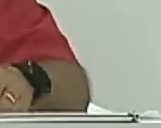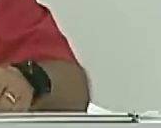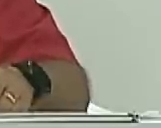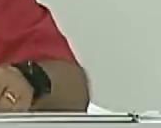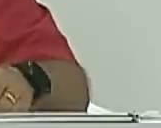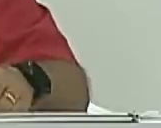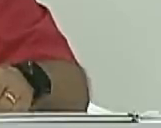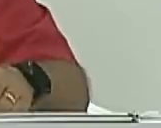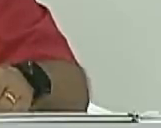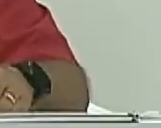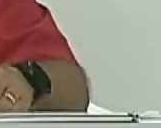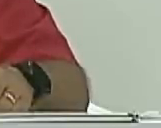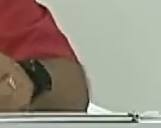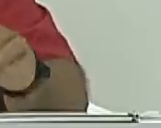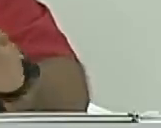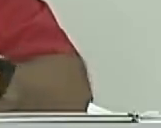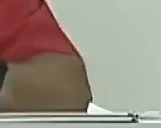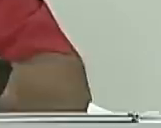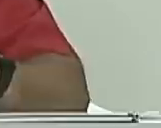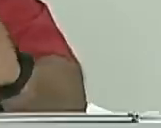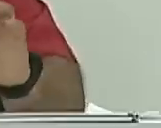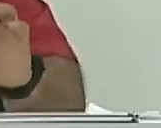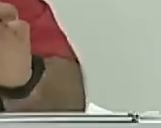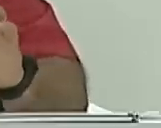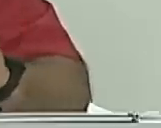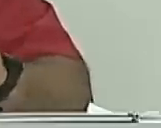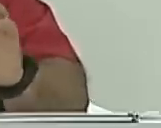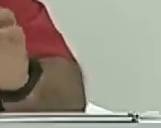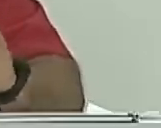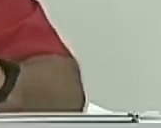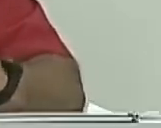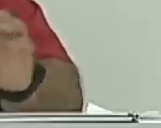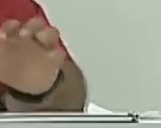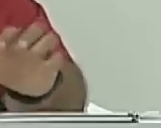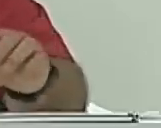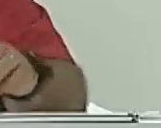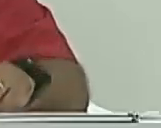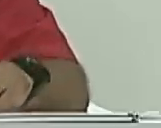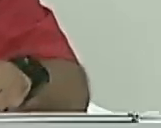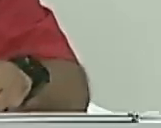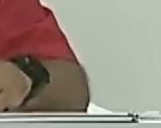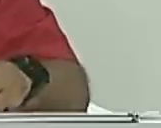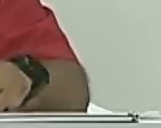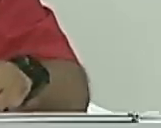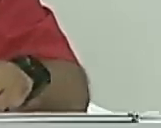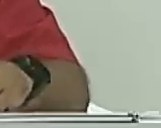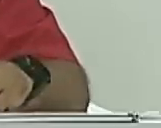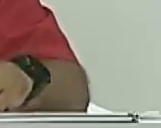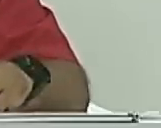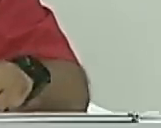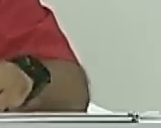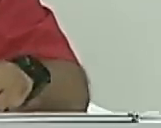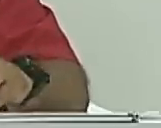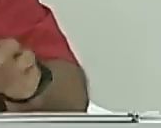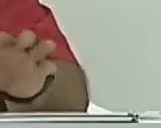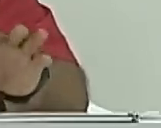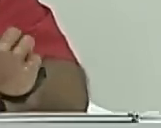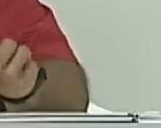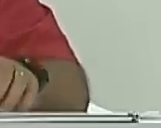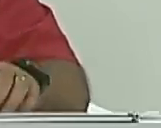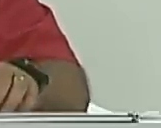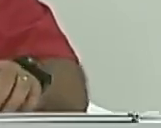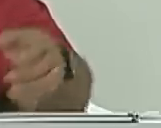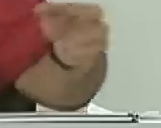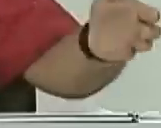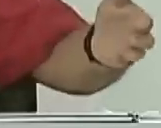todo. No les importó absolutamente nada, no le consultaron a nadie. A nadie